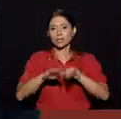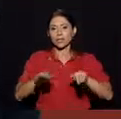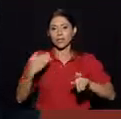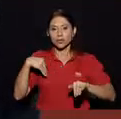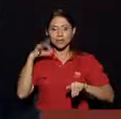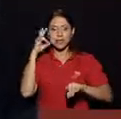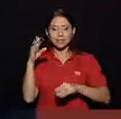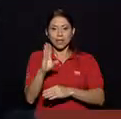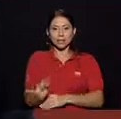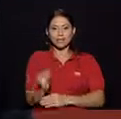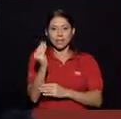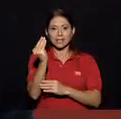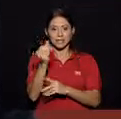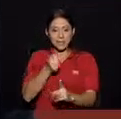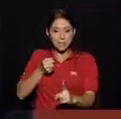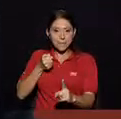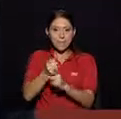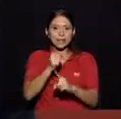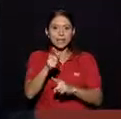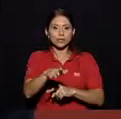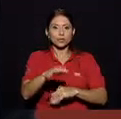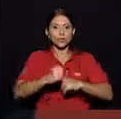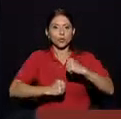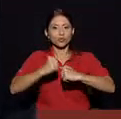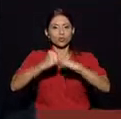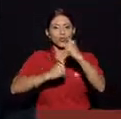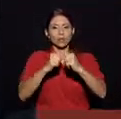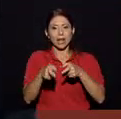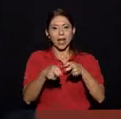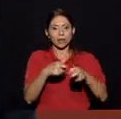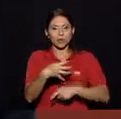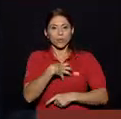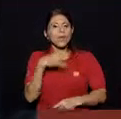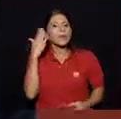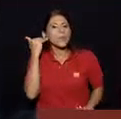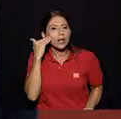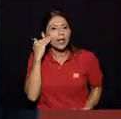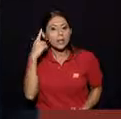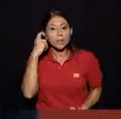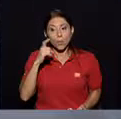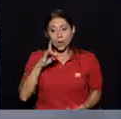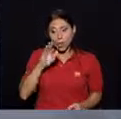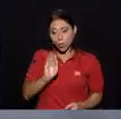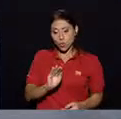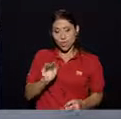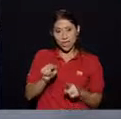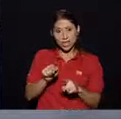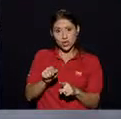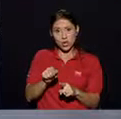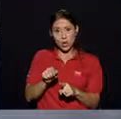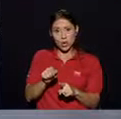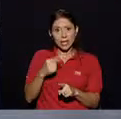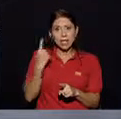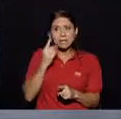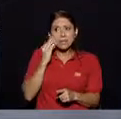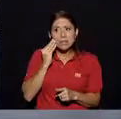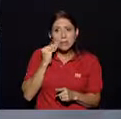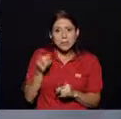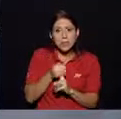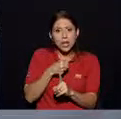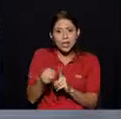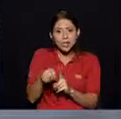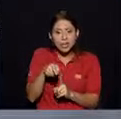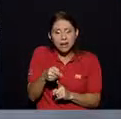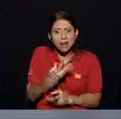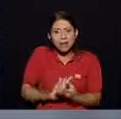niñas y adolescentes. Impacta su construcción de la autonomía. ¿Por qué? Porque un niño que vive violencia sufre de miedo,